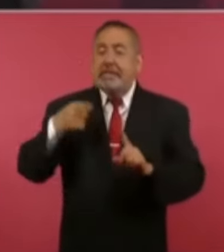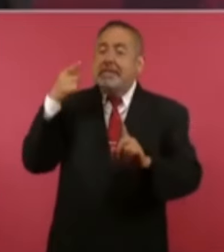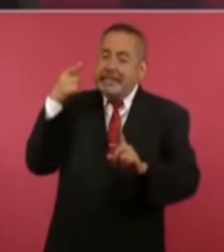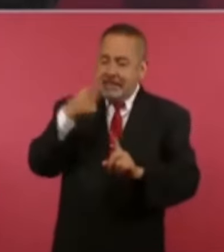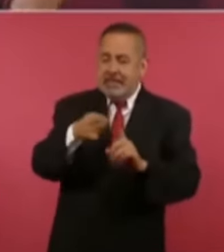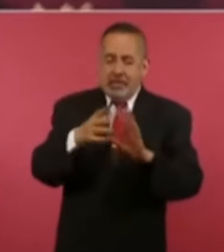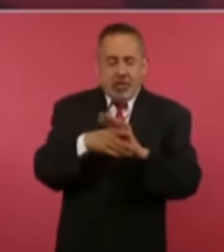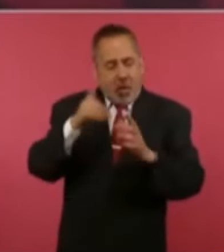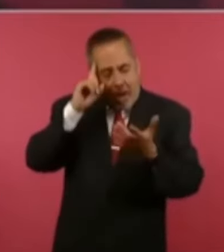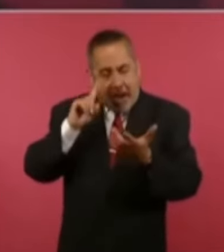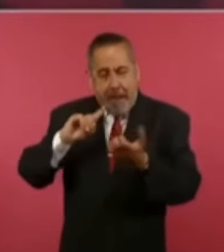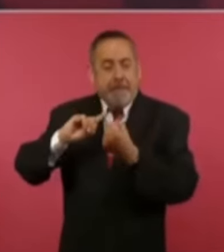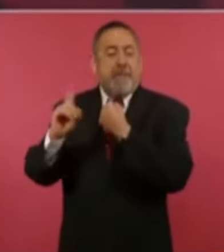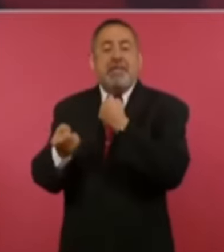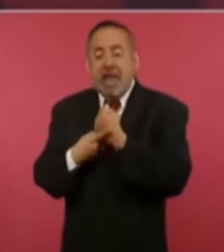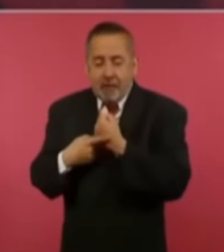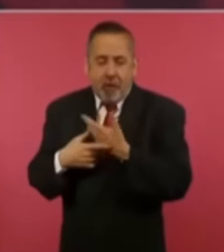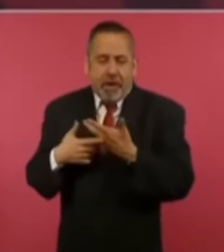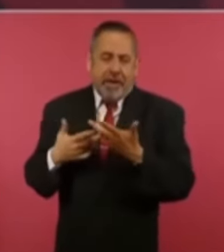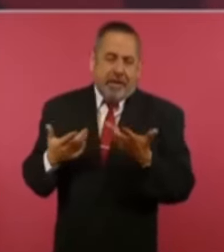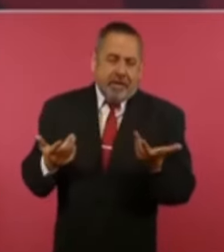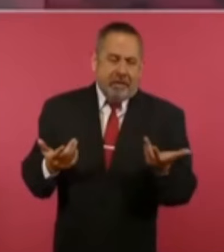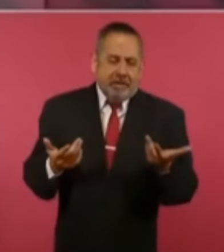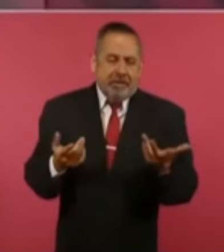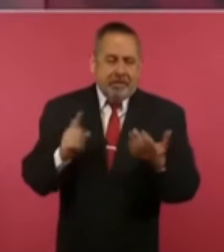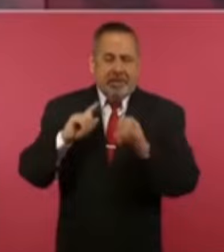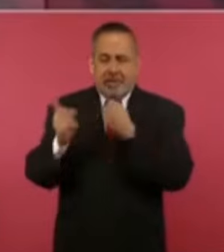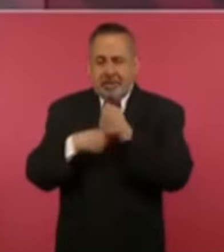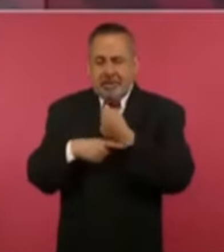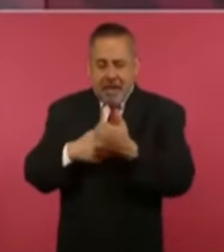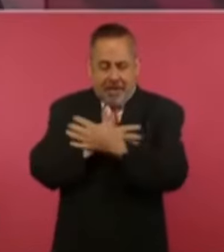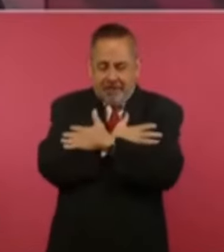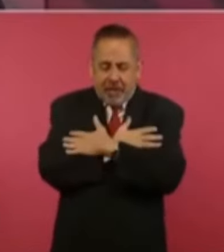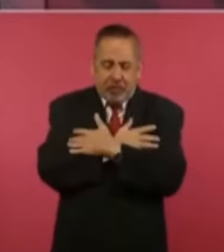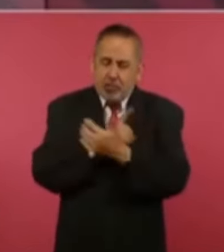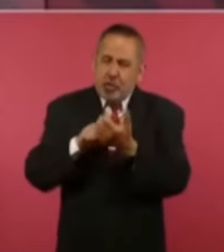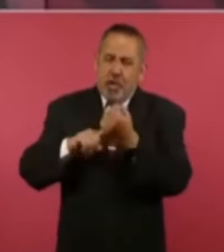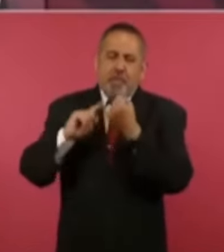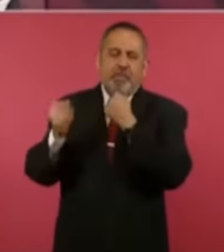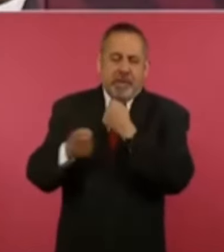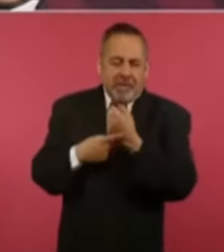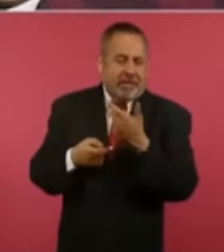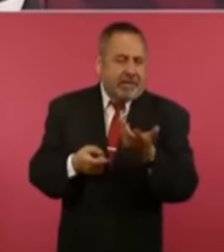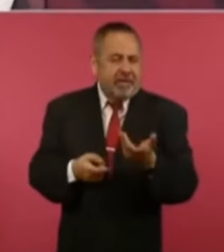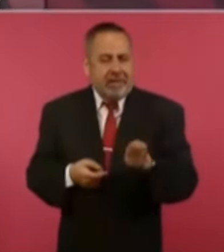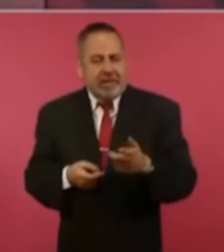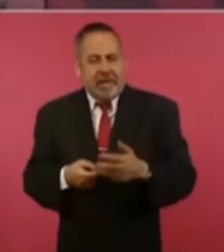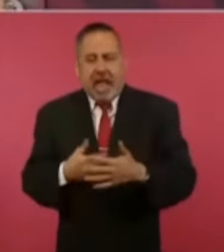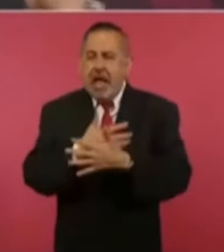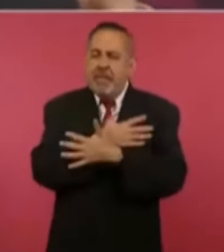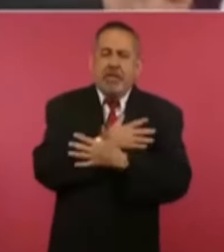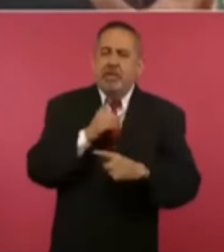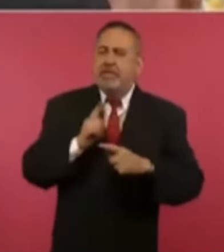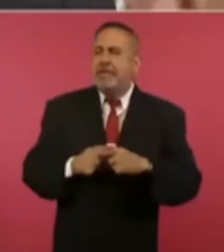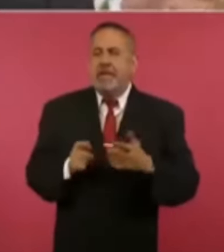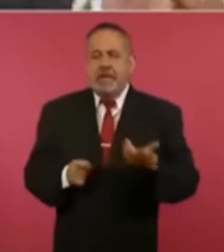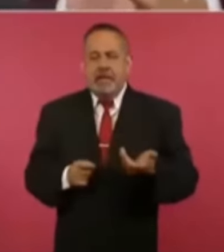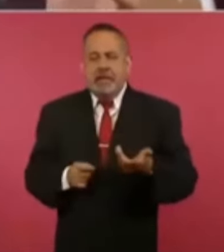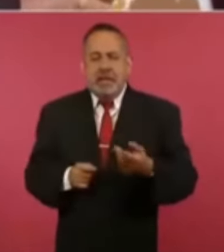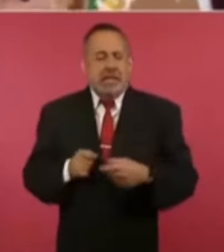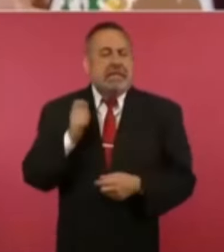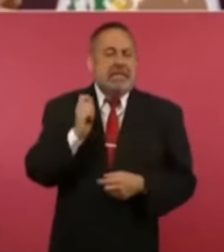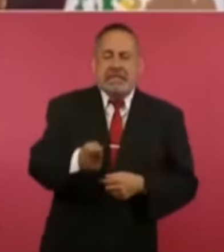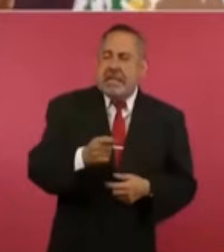manera metafórica a los abrazos, que los abrazos es